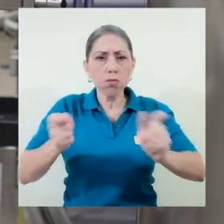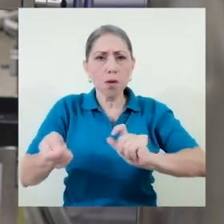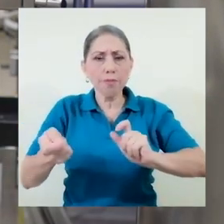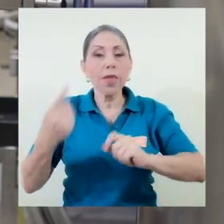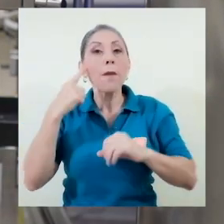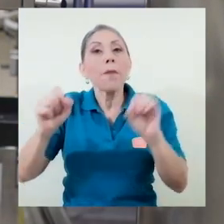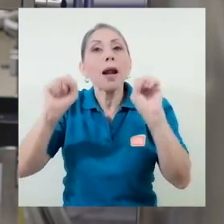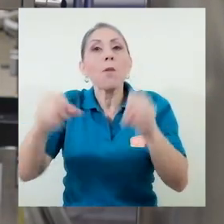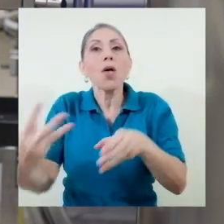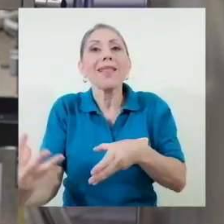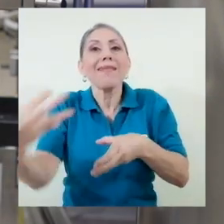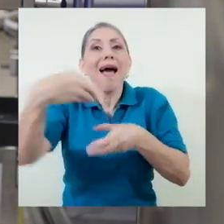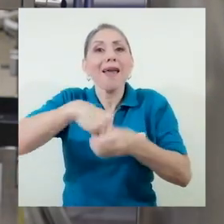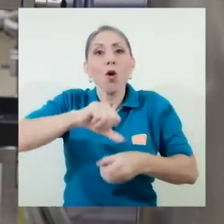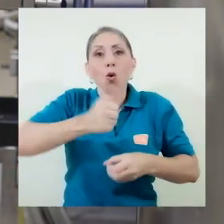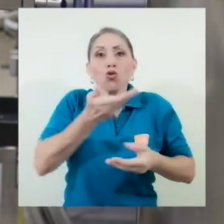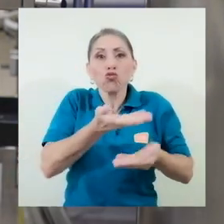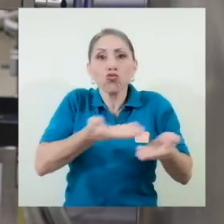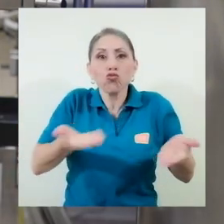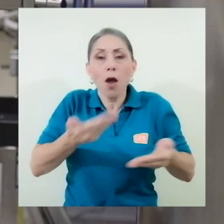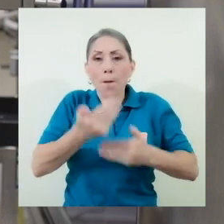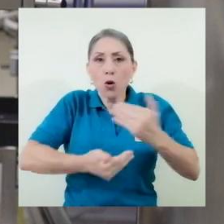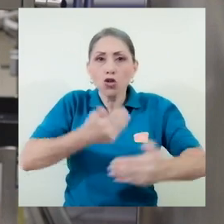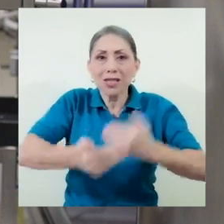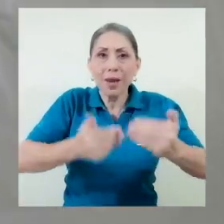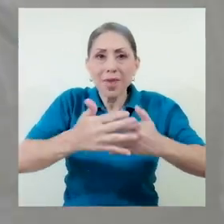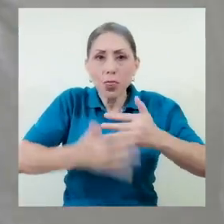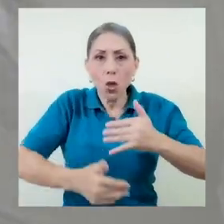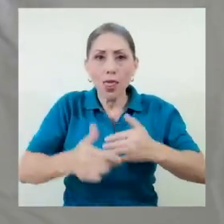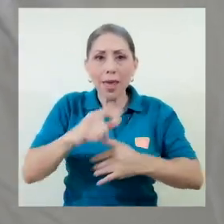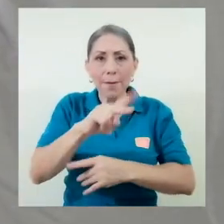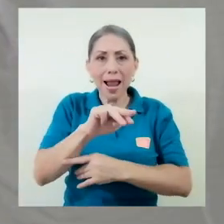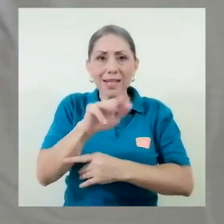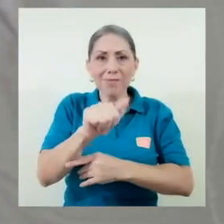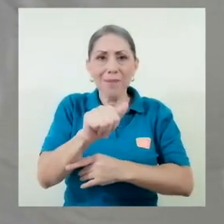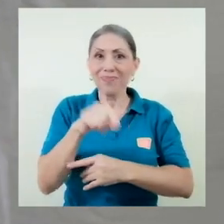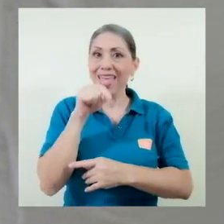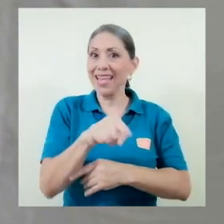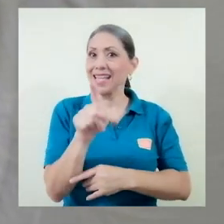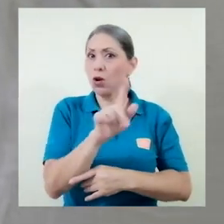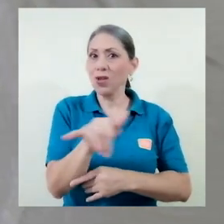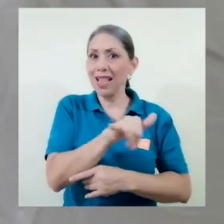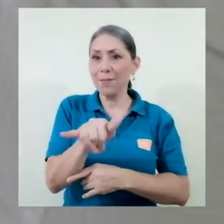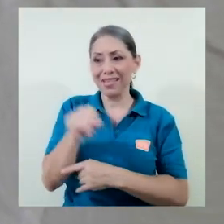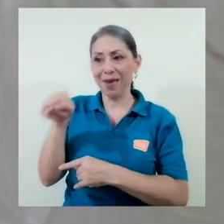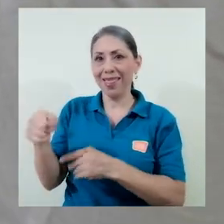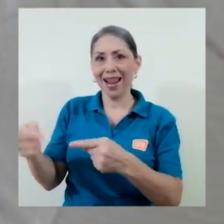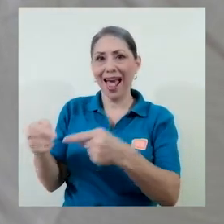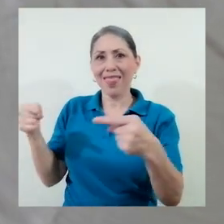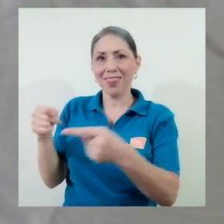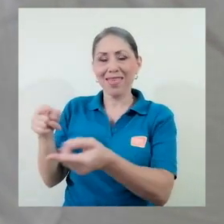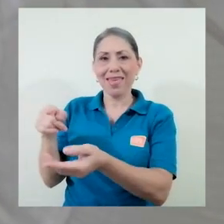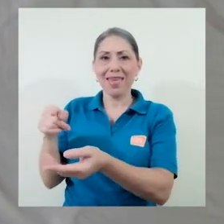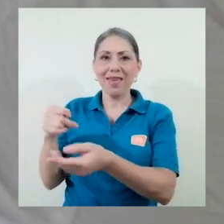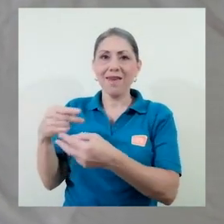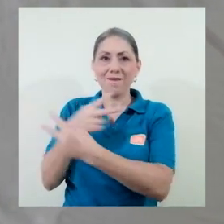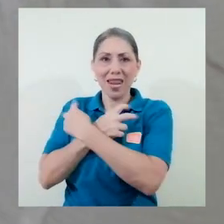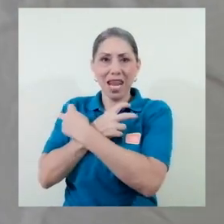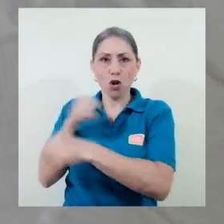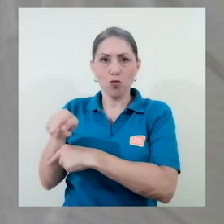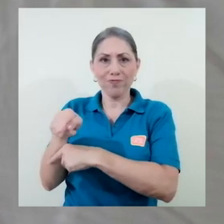poder incorporar una línea alternativa de procesamiento de plasma. Esta línea no es la misma que se utiliza para hacer antivenenos, es una línea más